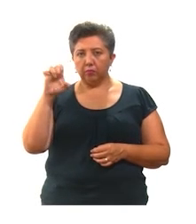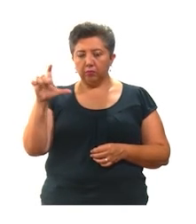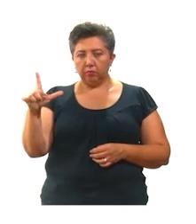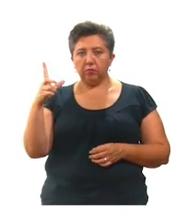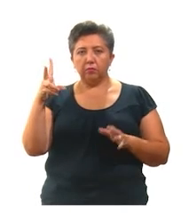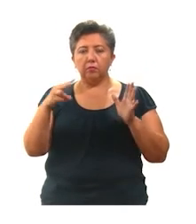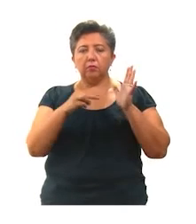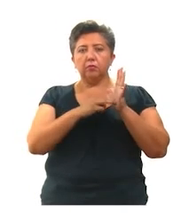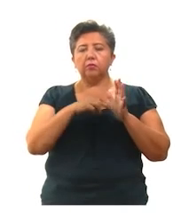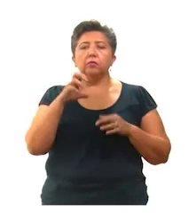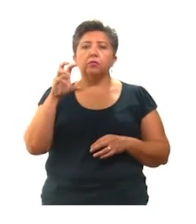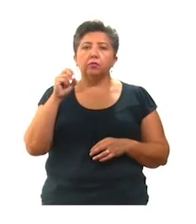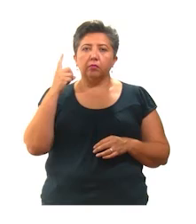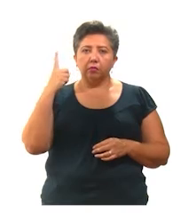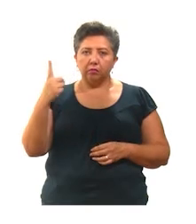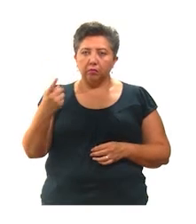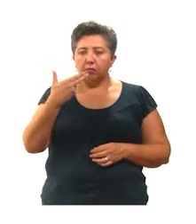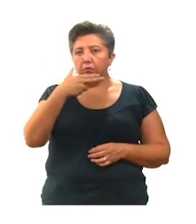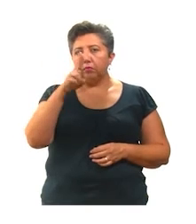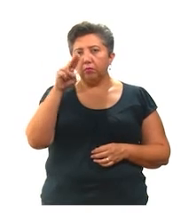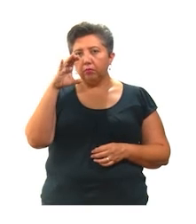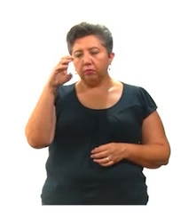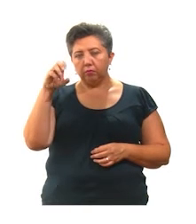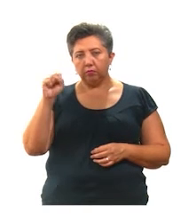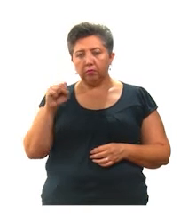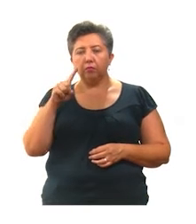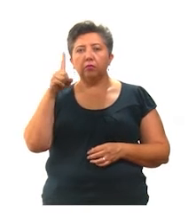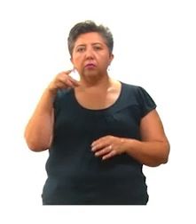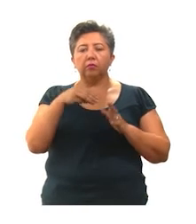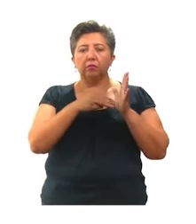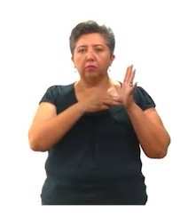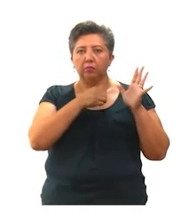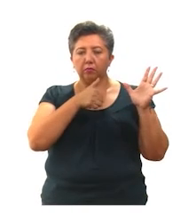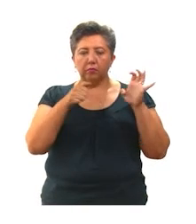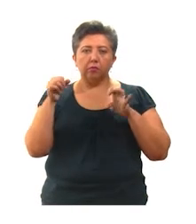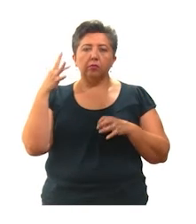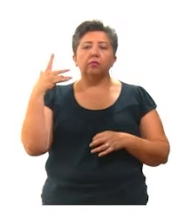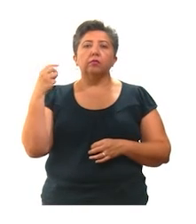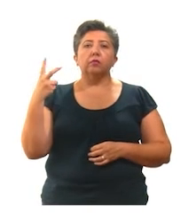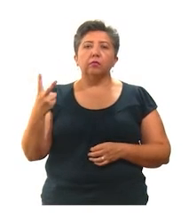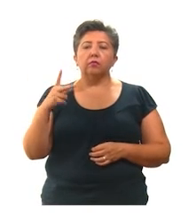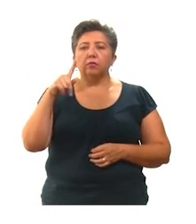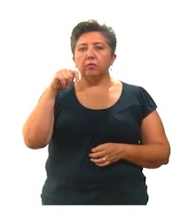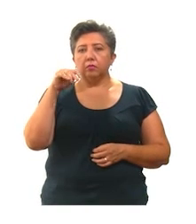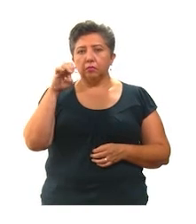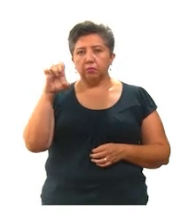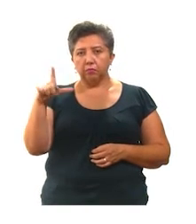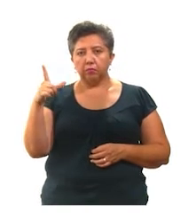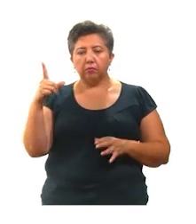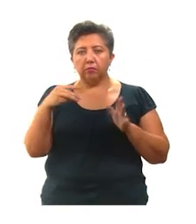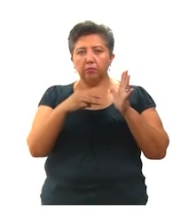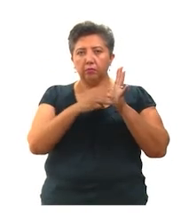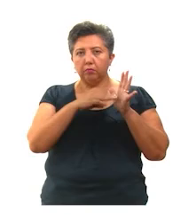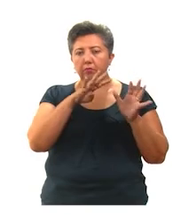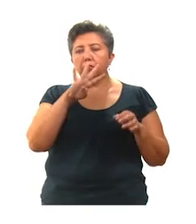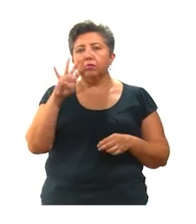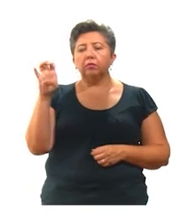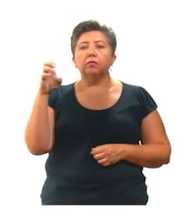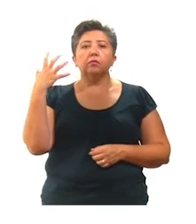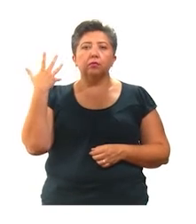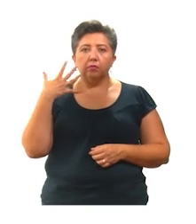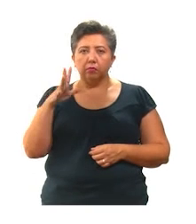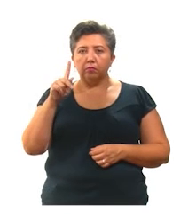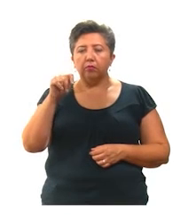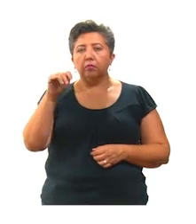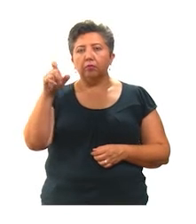Chemash, 343. Tinum, 313. Isilukajilo, jue, letursoquachi aptanmak, pakatile kojane, letursoquatorce, kinova,